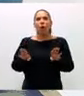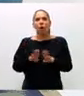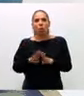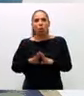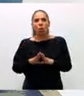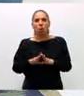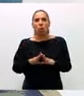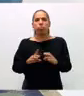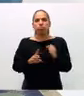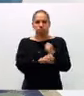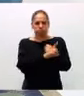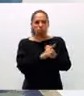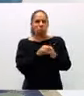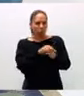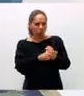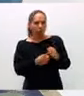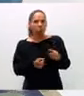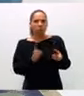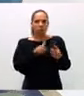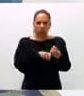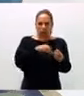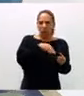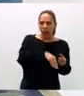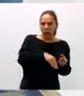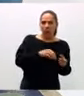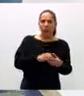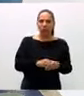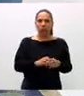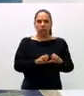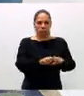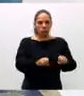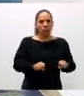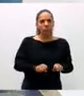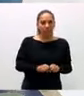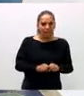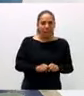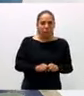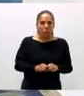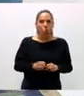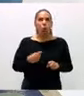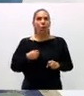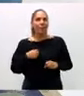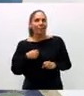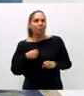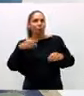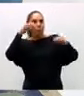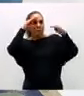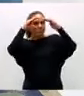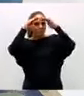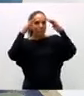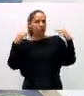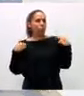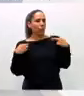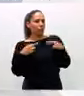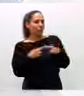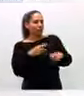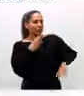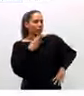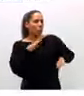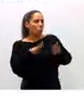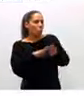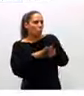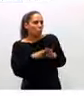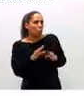situaciones de conflicto para poder identificar en dónde es posible la negociación y en dónde es posible la